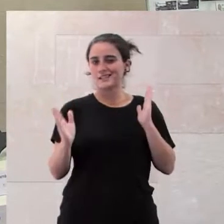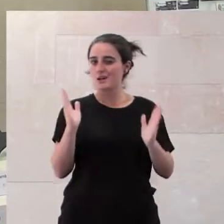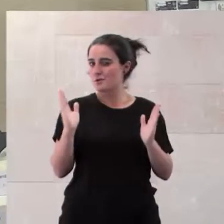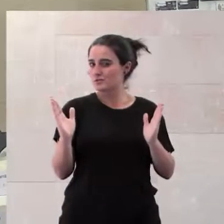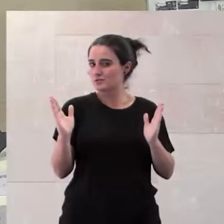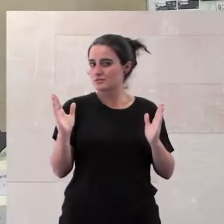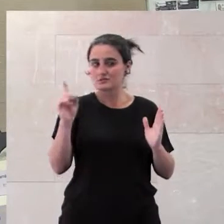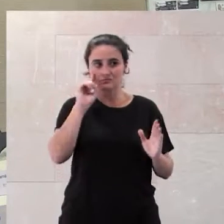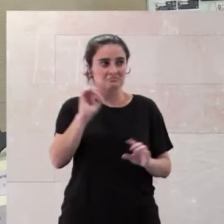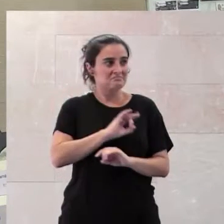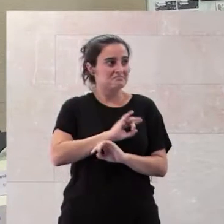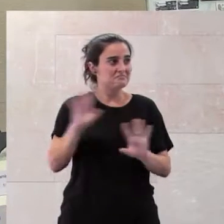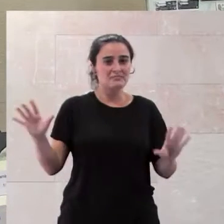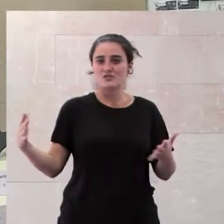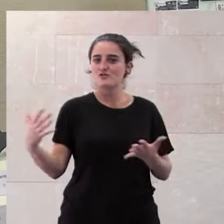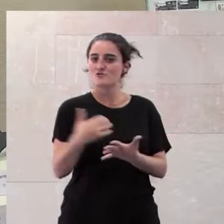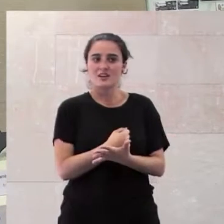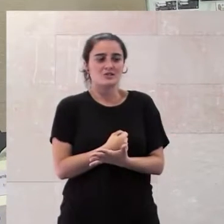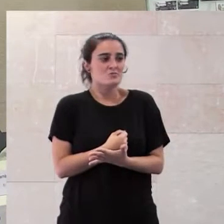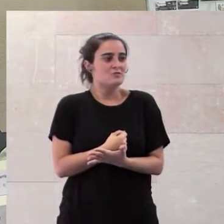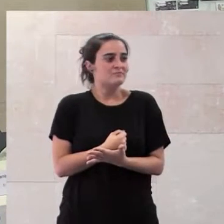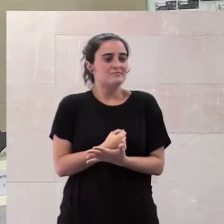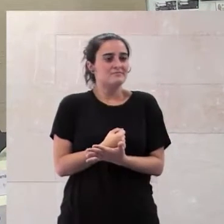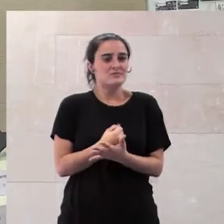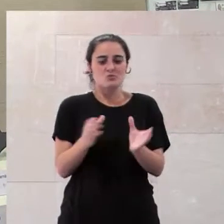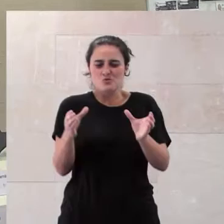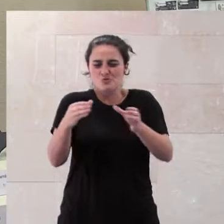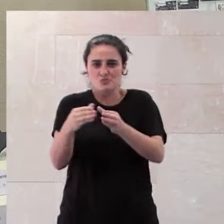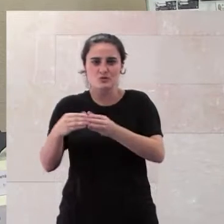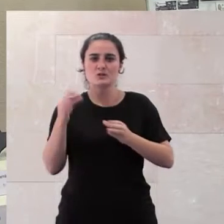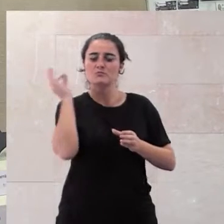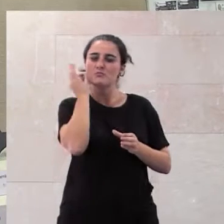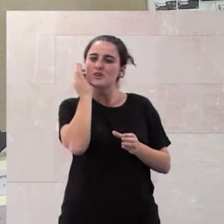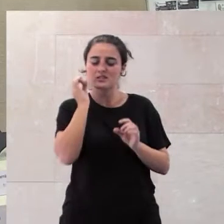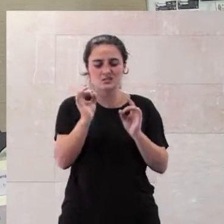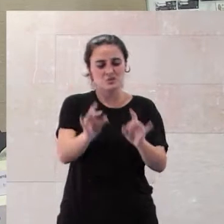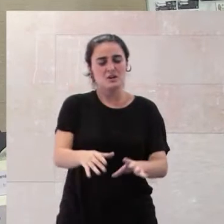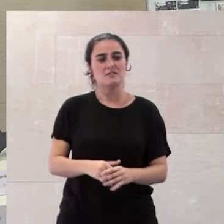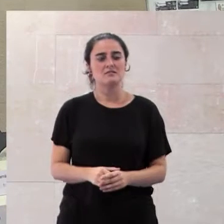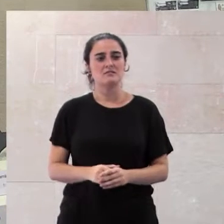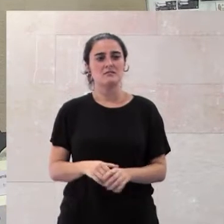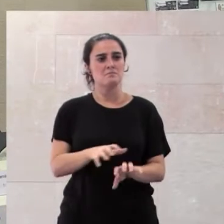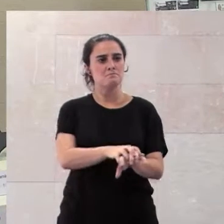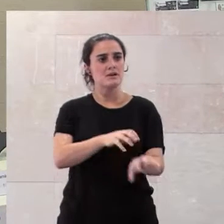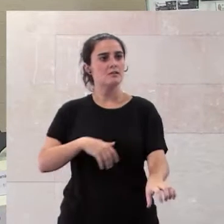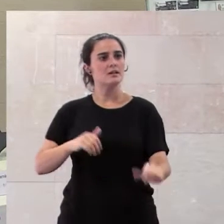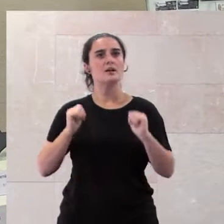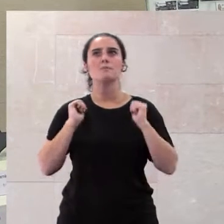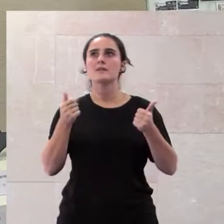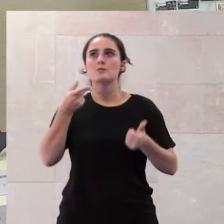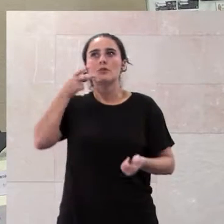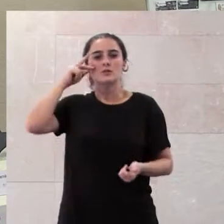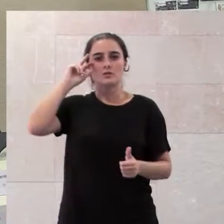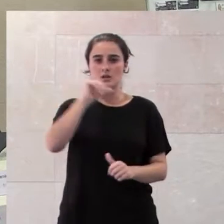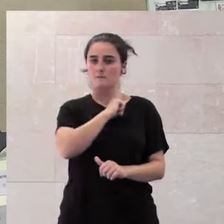una pasada. Estábamos todas, bueno, creo que como muchos grupos de mujeres, ¿no? La mayoría, cuando empiezas a hablar más desde ti, que es lo